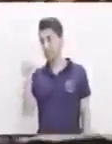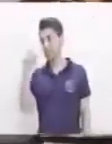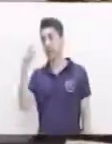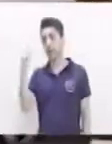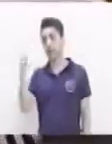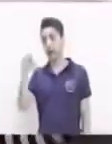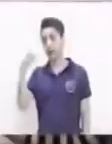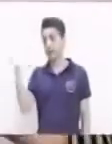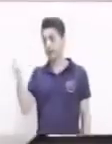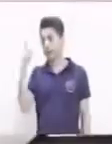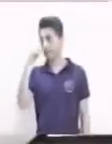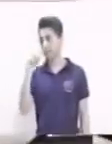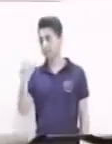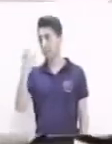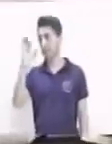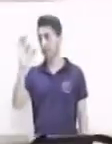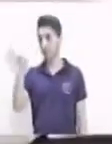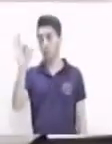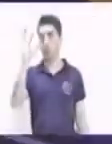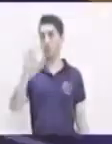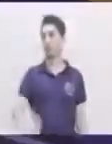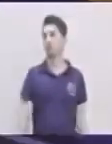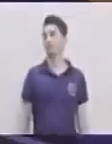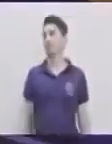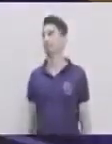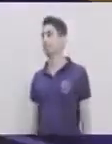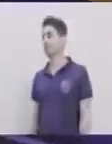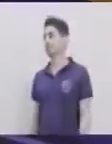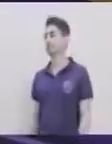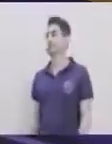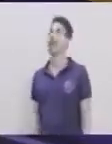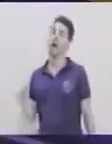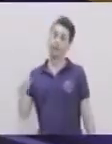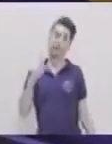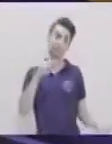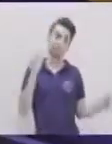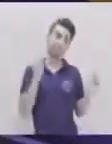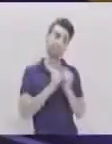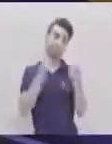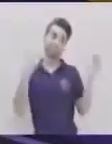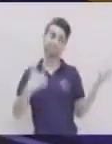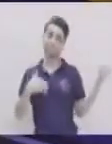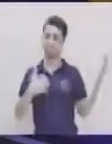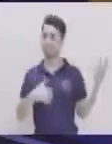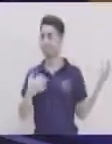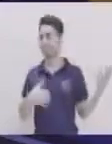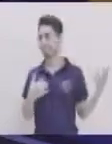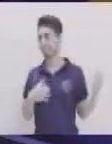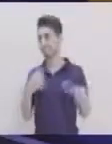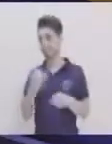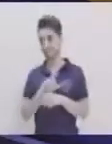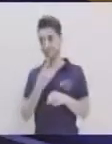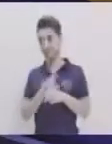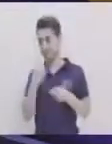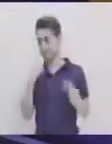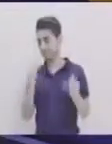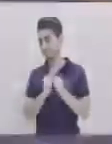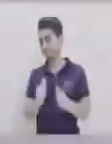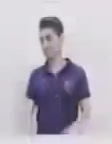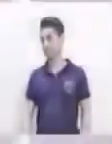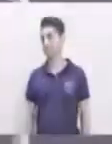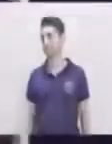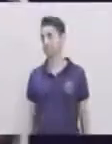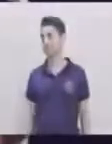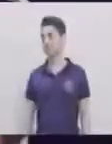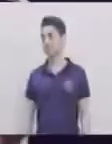hasta paseo. Muy bien, ahora vamos a ponerle un poco de música. Vamos a utilizar nuestra guitarra para